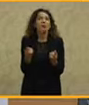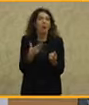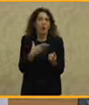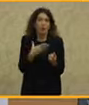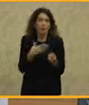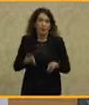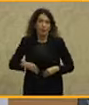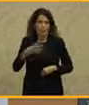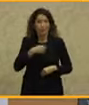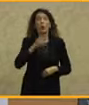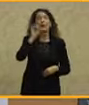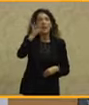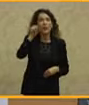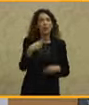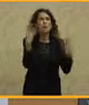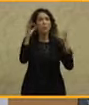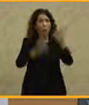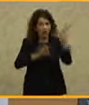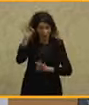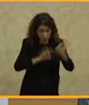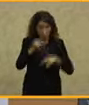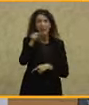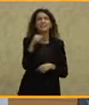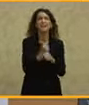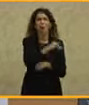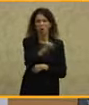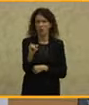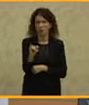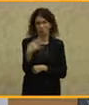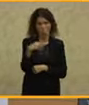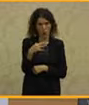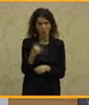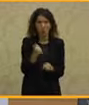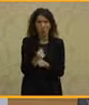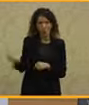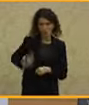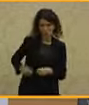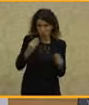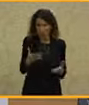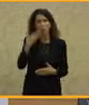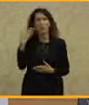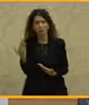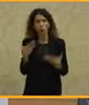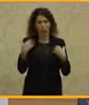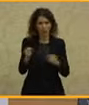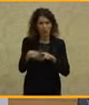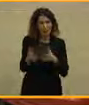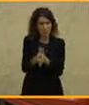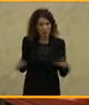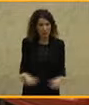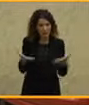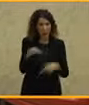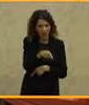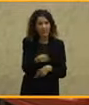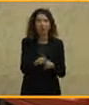admitiendo que solo el 15,9% tenga un empleo. Un trabajo remunerado, digno, saludable y motivador